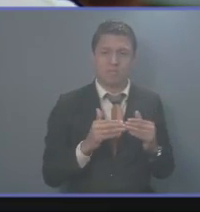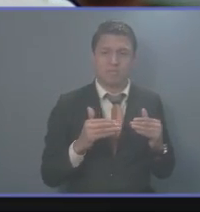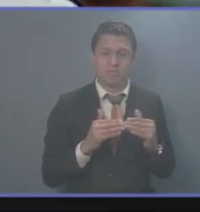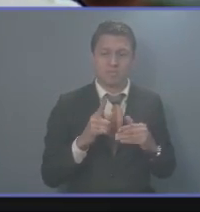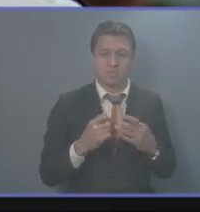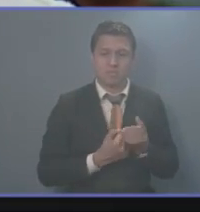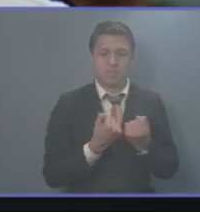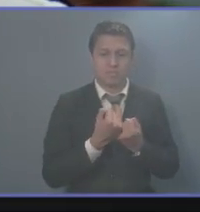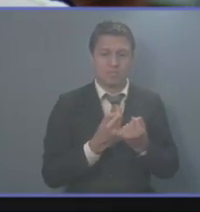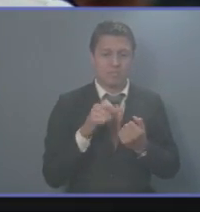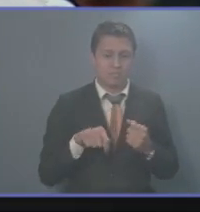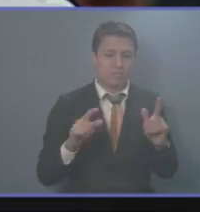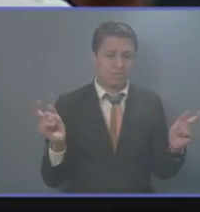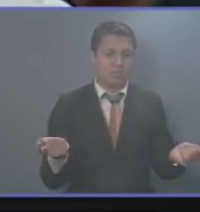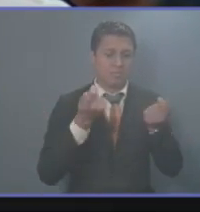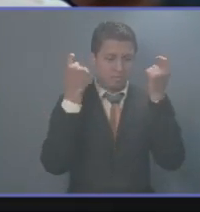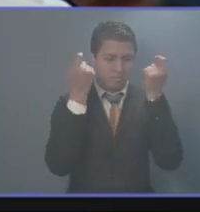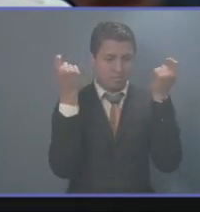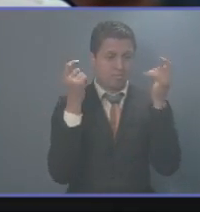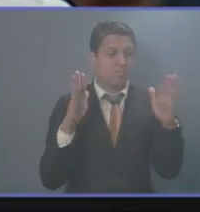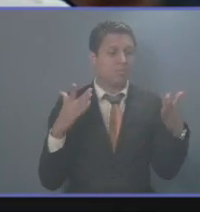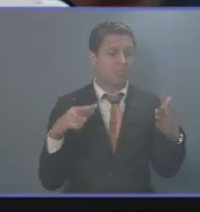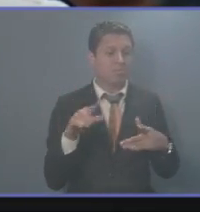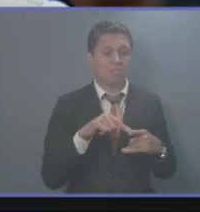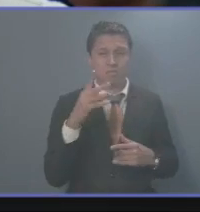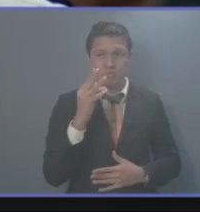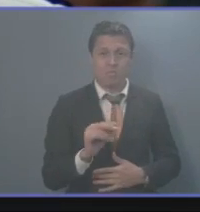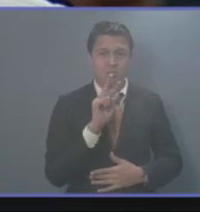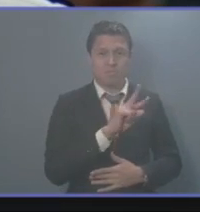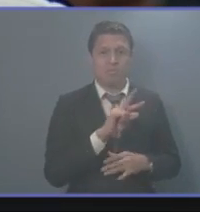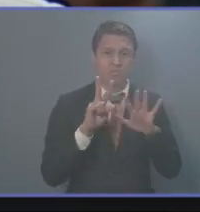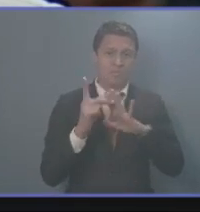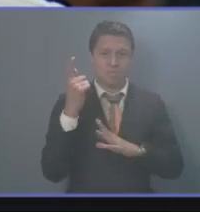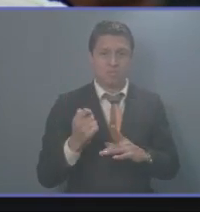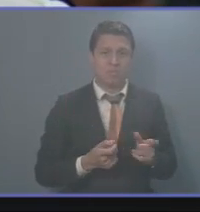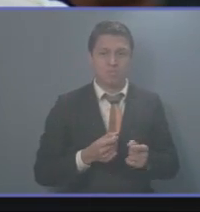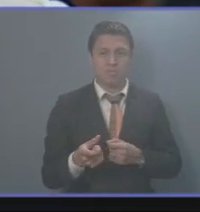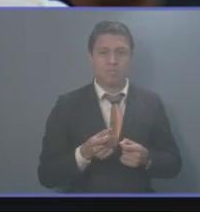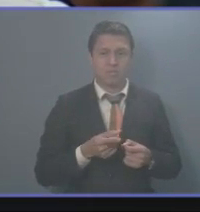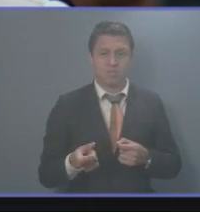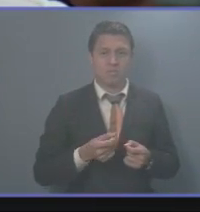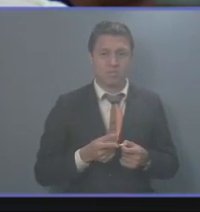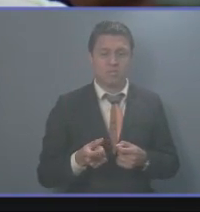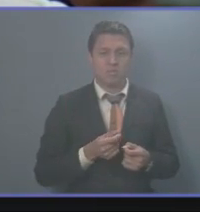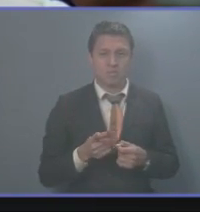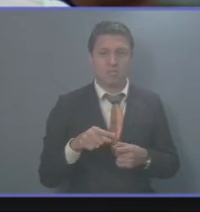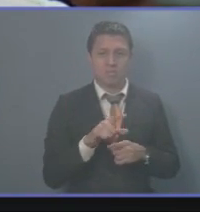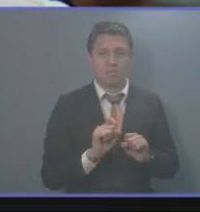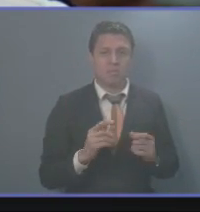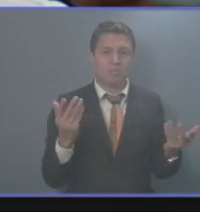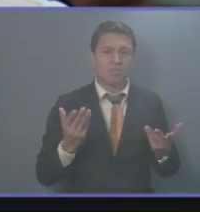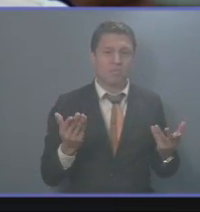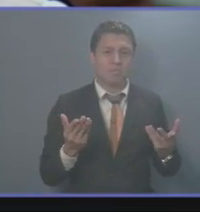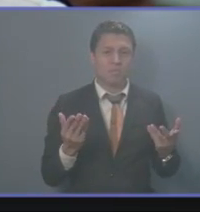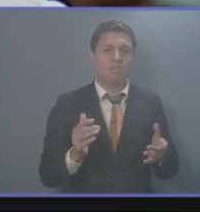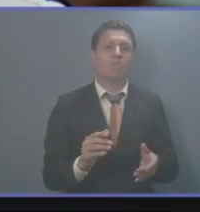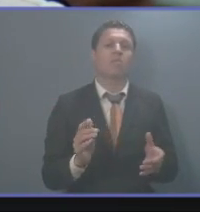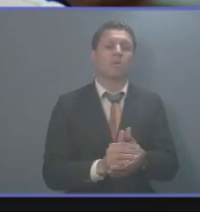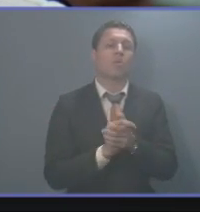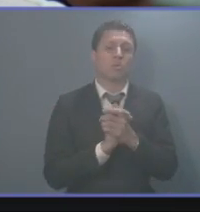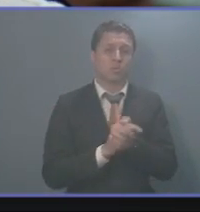a esta celebración, ya que el día 27 de noviembre van a realizar un